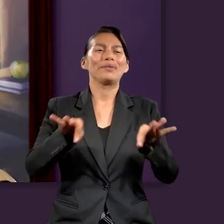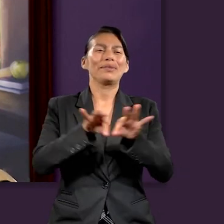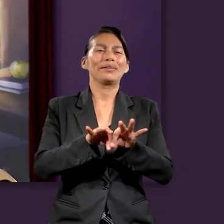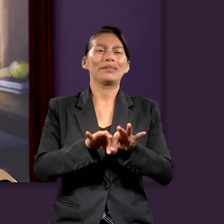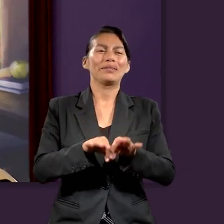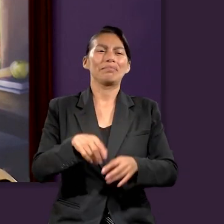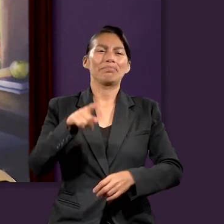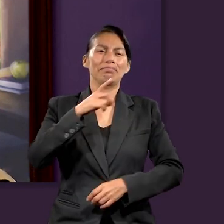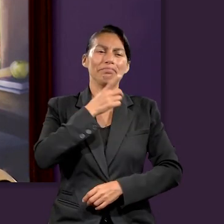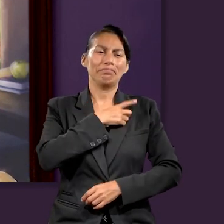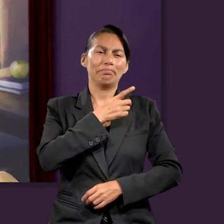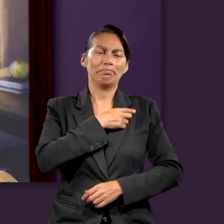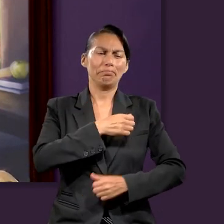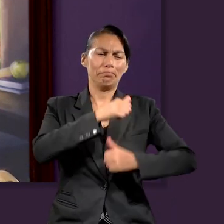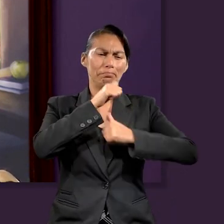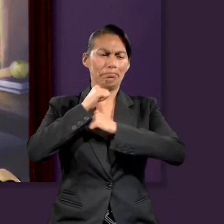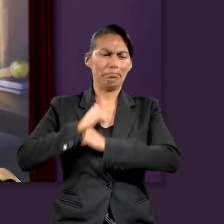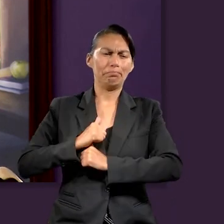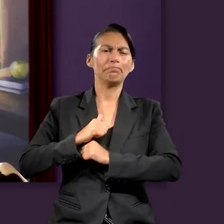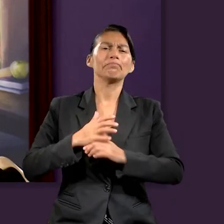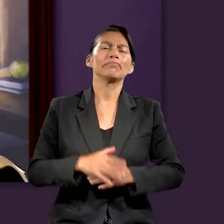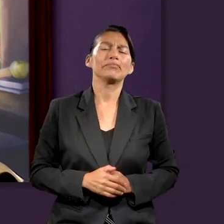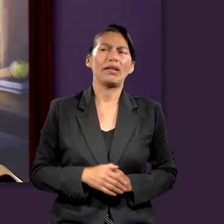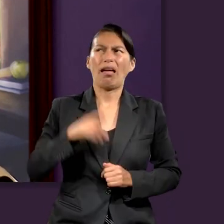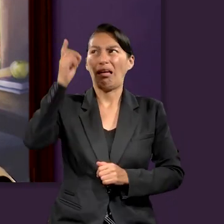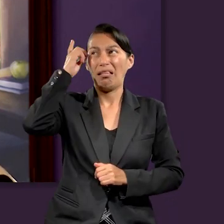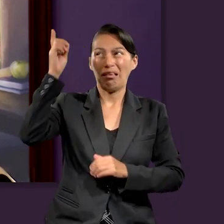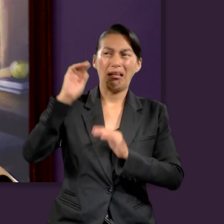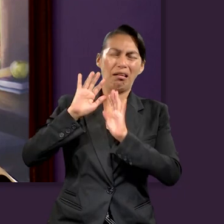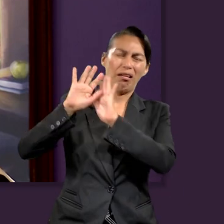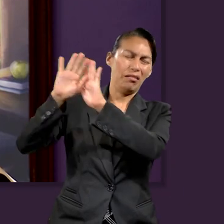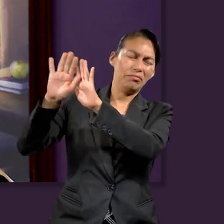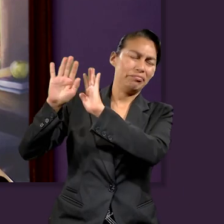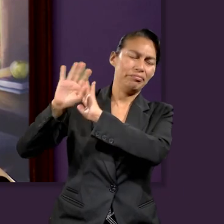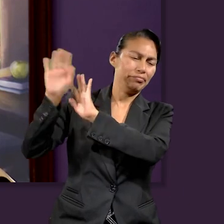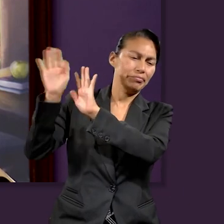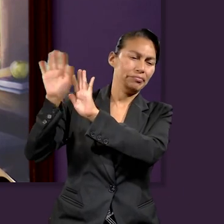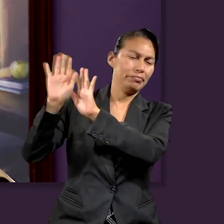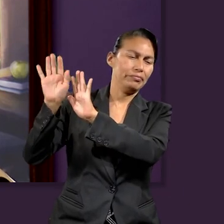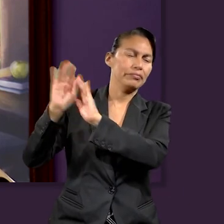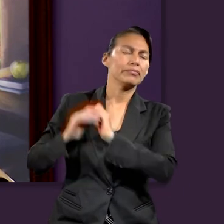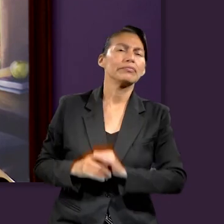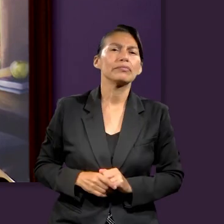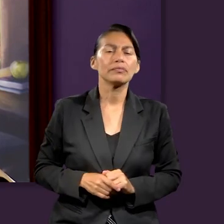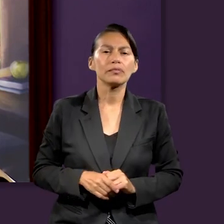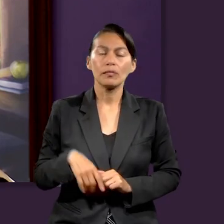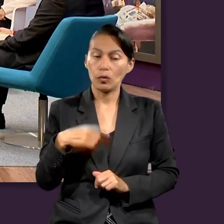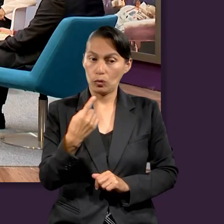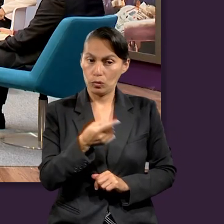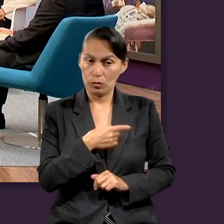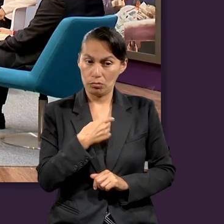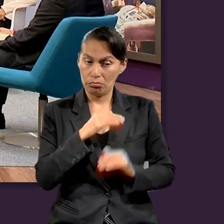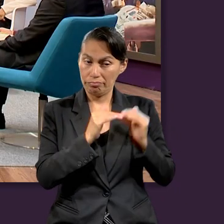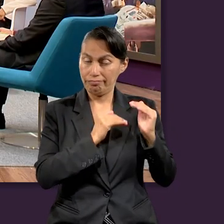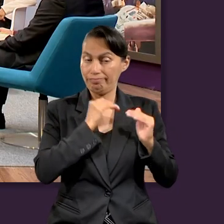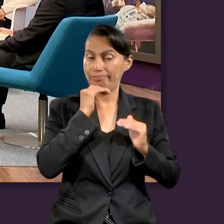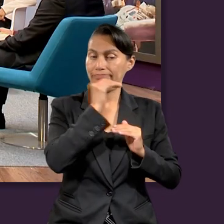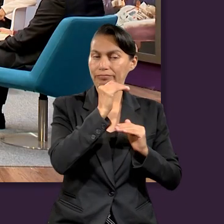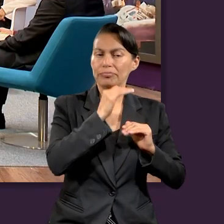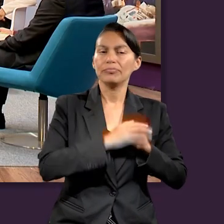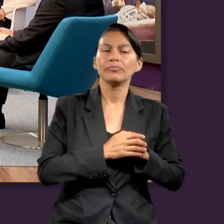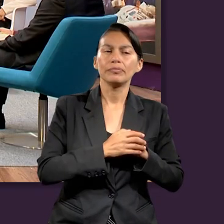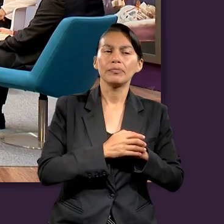regirse bajo sus propias leyes, haciendo a lado los principios divinos. Y toma el ser humano una forma de pensar